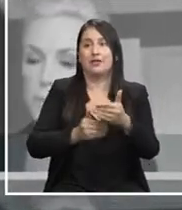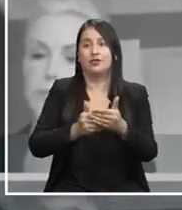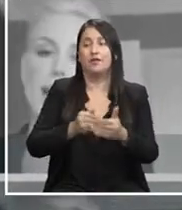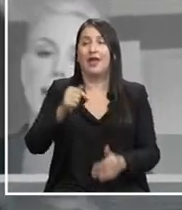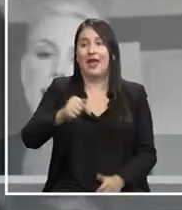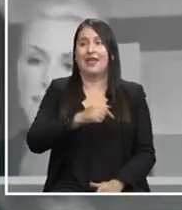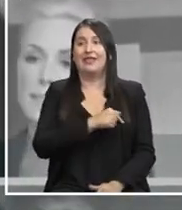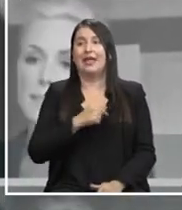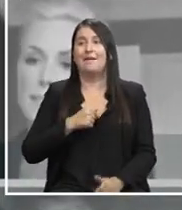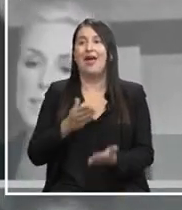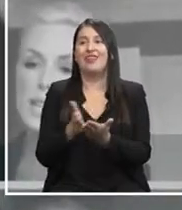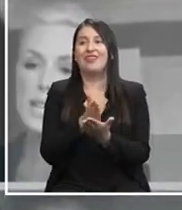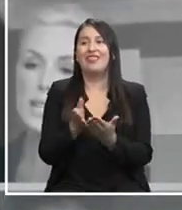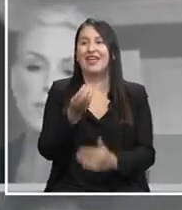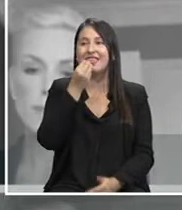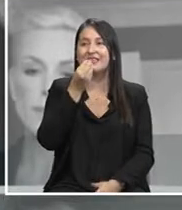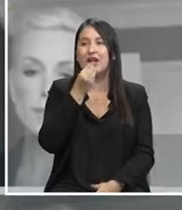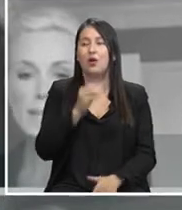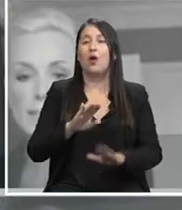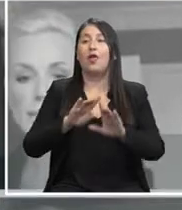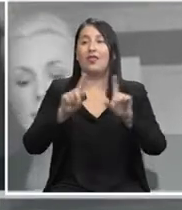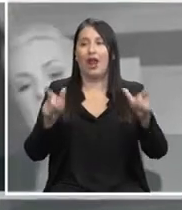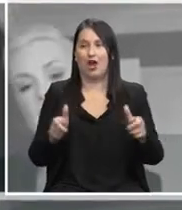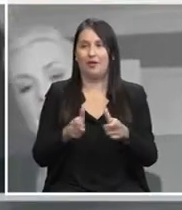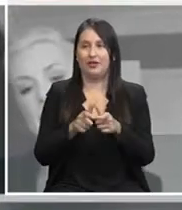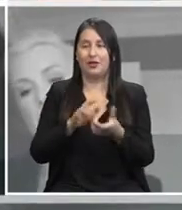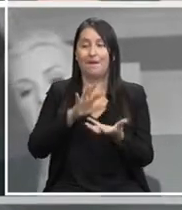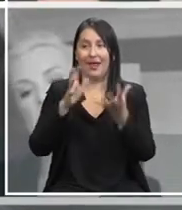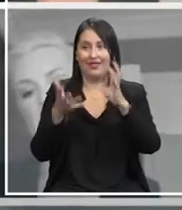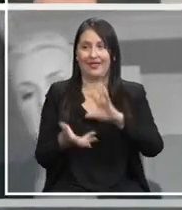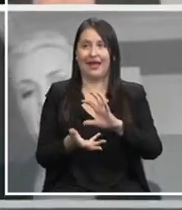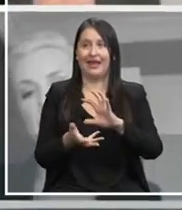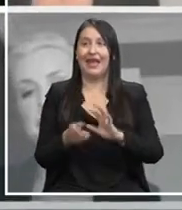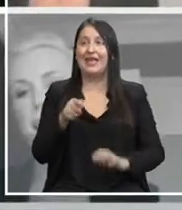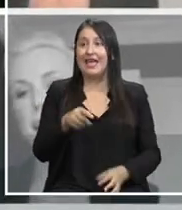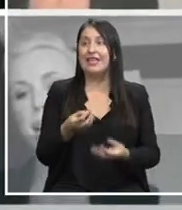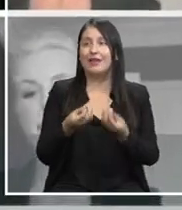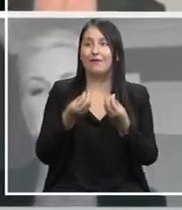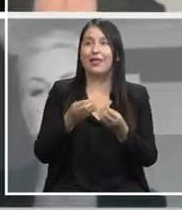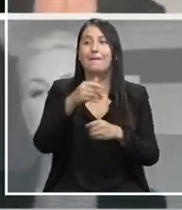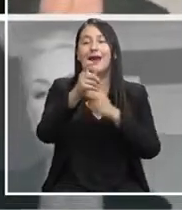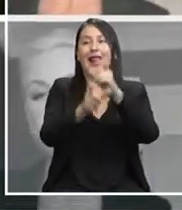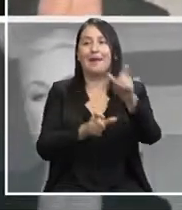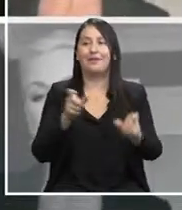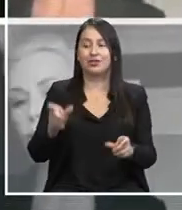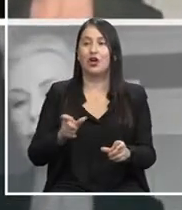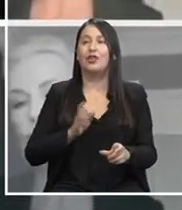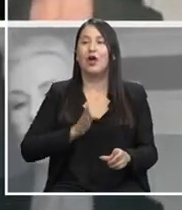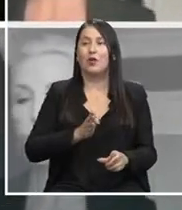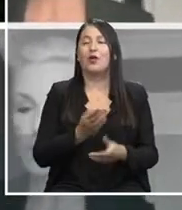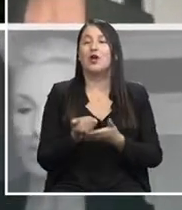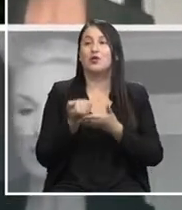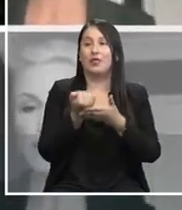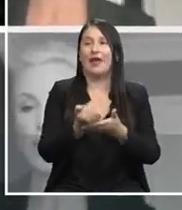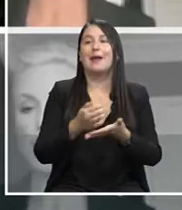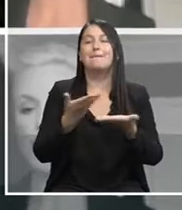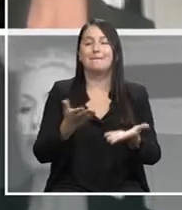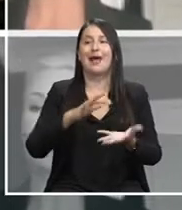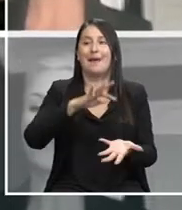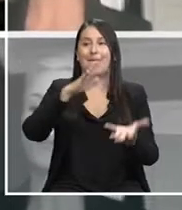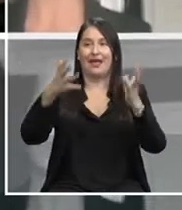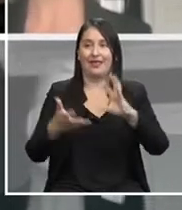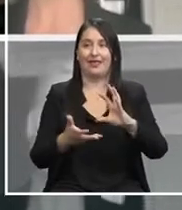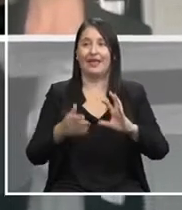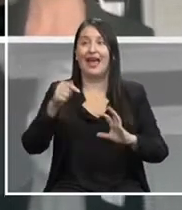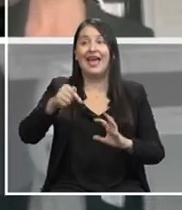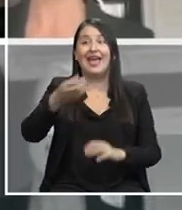llamada dieta de salud planetaria de la Comisión. Dieta buena para las personas y sostenible para el planeta. Esta